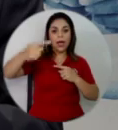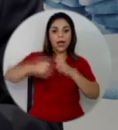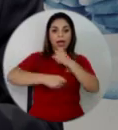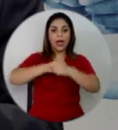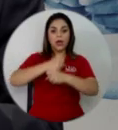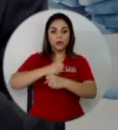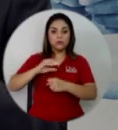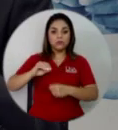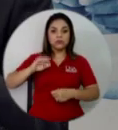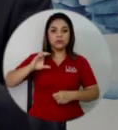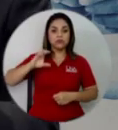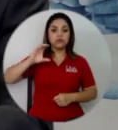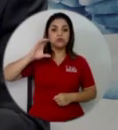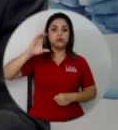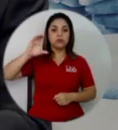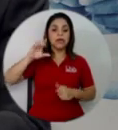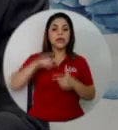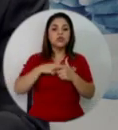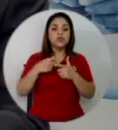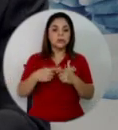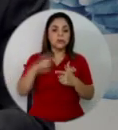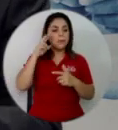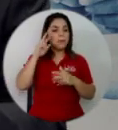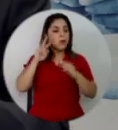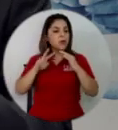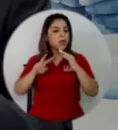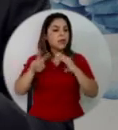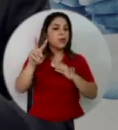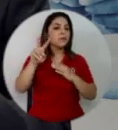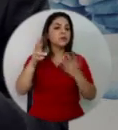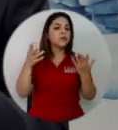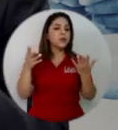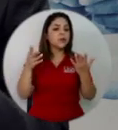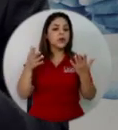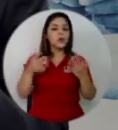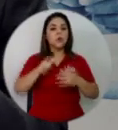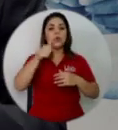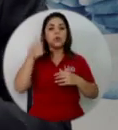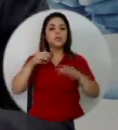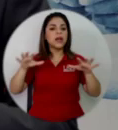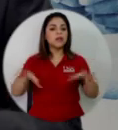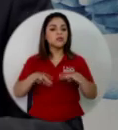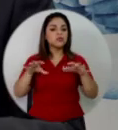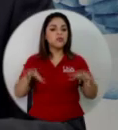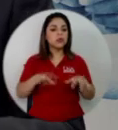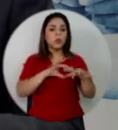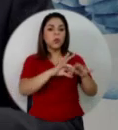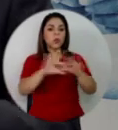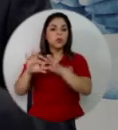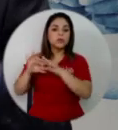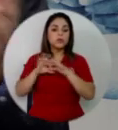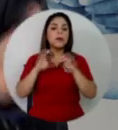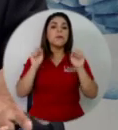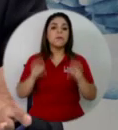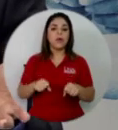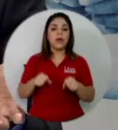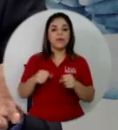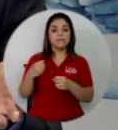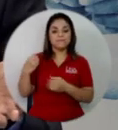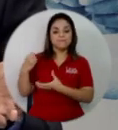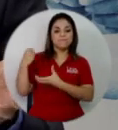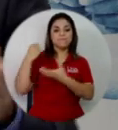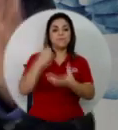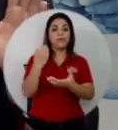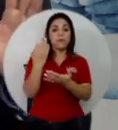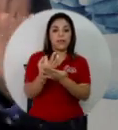para las universidades. Entonces sentamos las bases de una proyección de otras acciones conjuntas que podían financiarse con